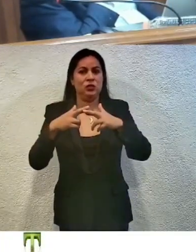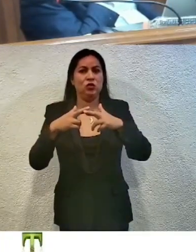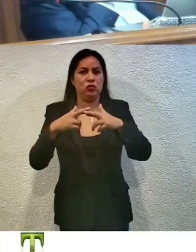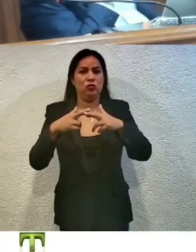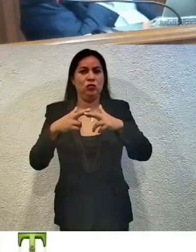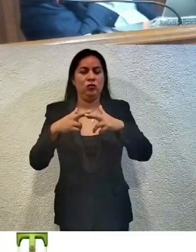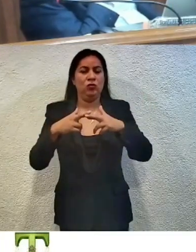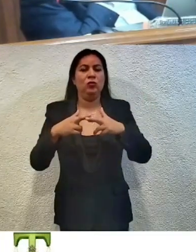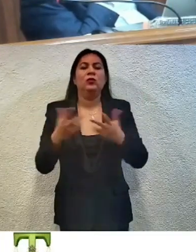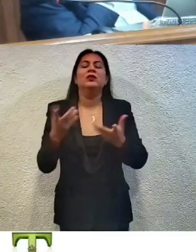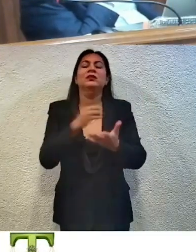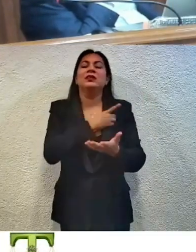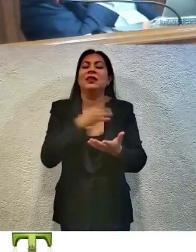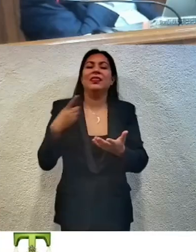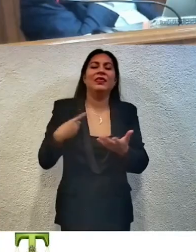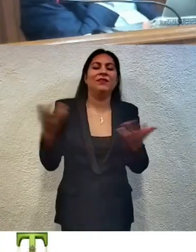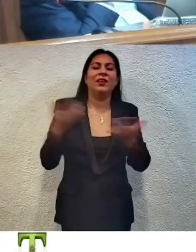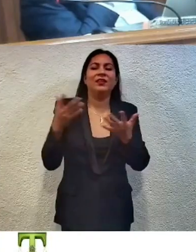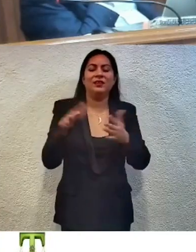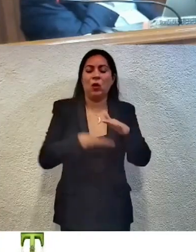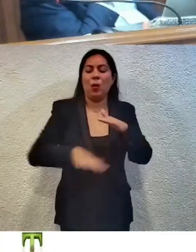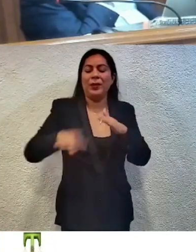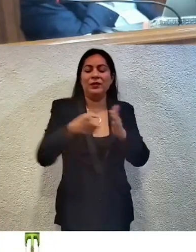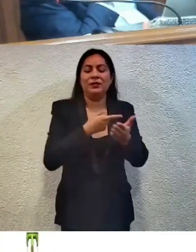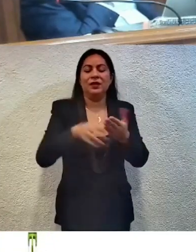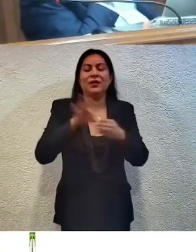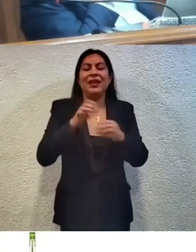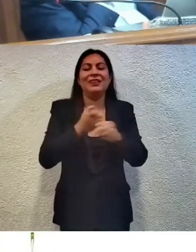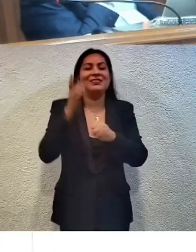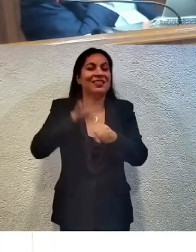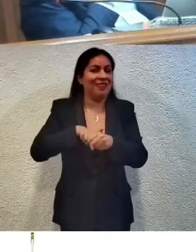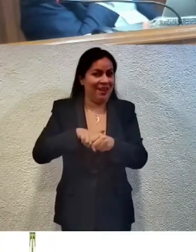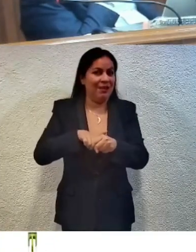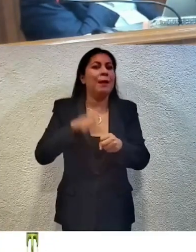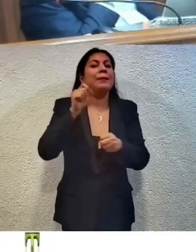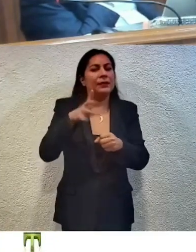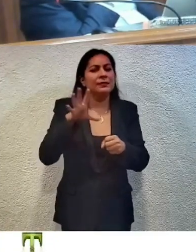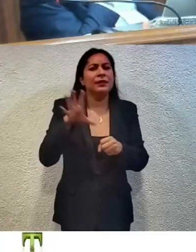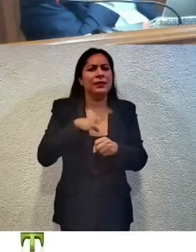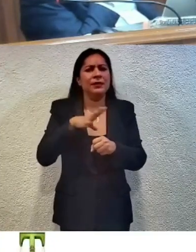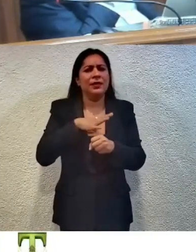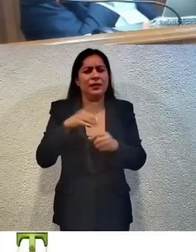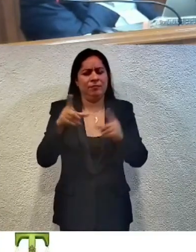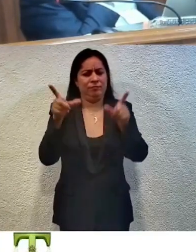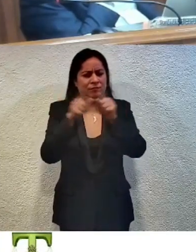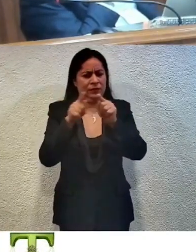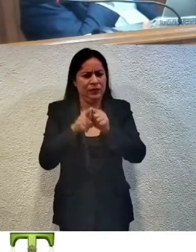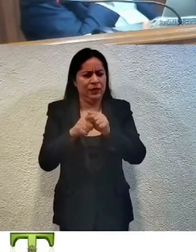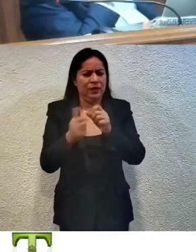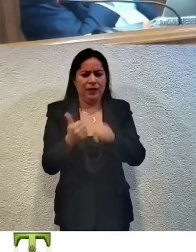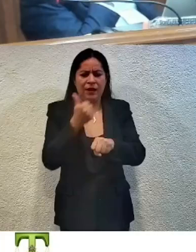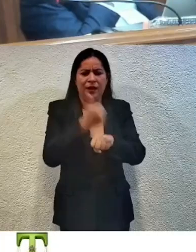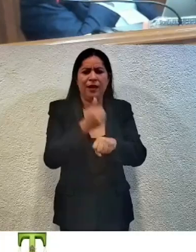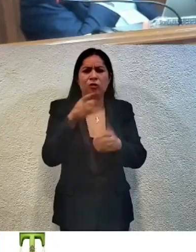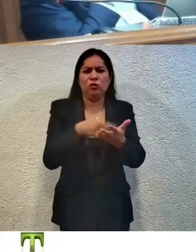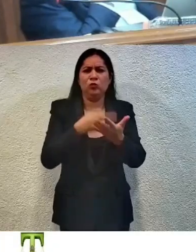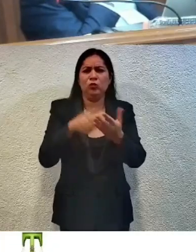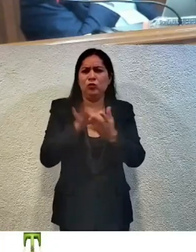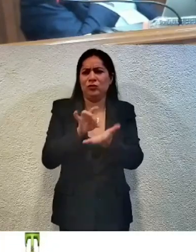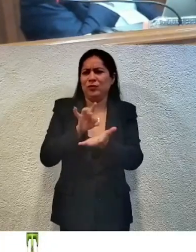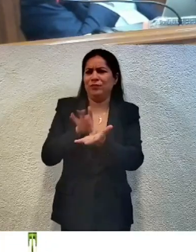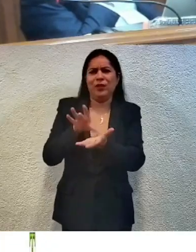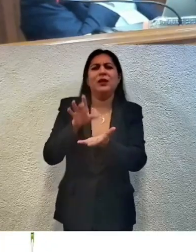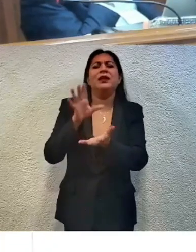sobrerepresentación se debe realizar con base en la votación estatal efectiva, que se obtiene deduciendo, adicionalmente a los votos nulos y a